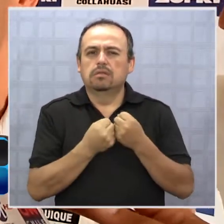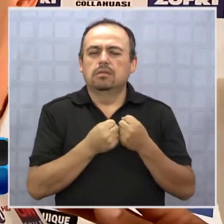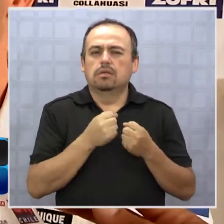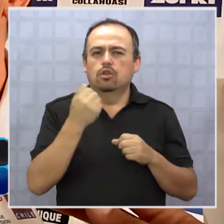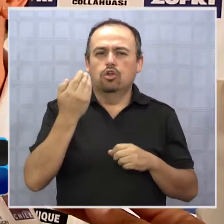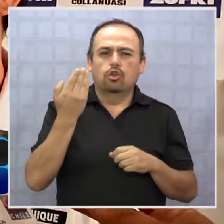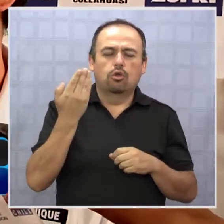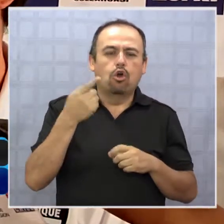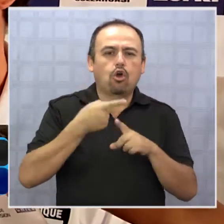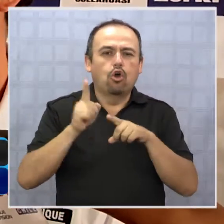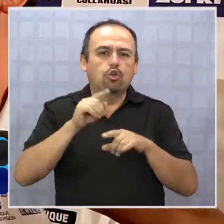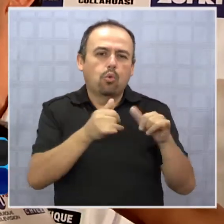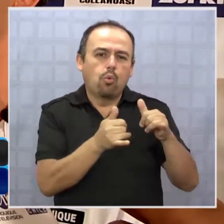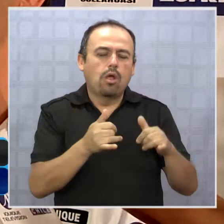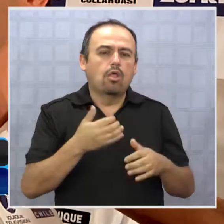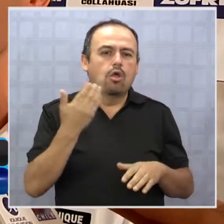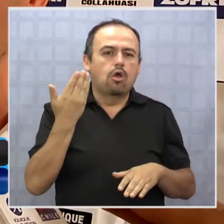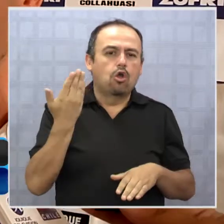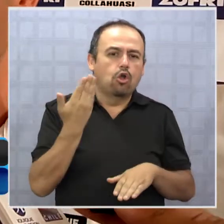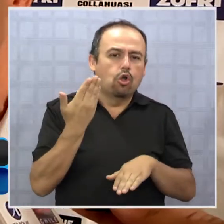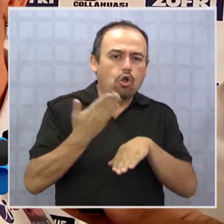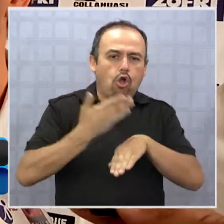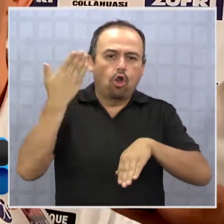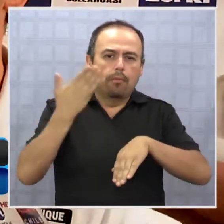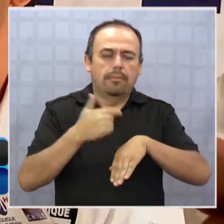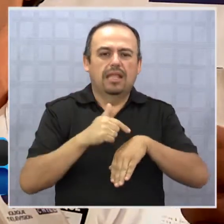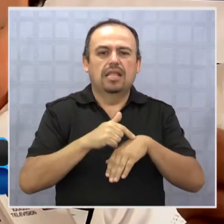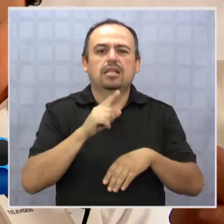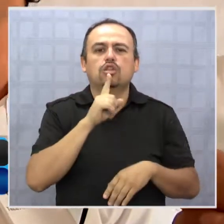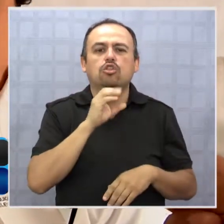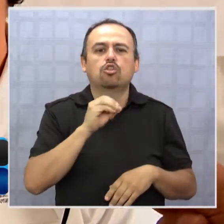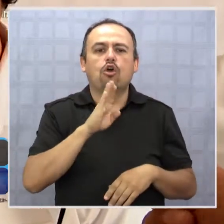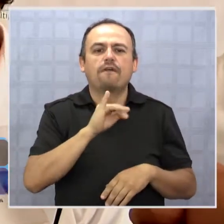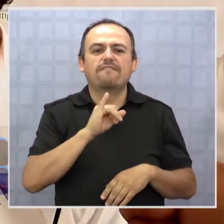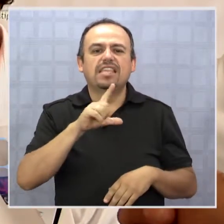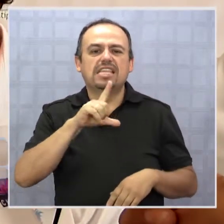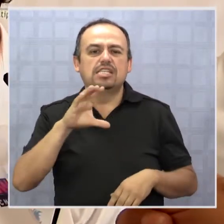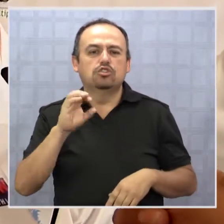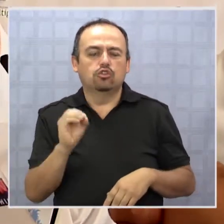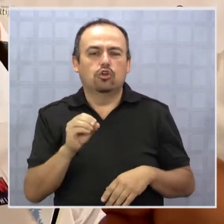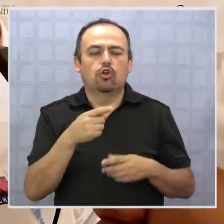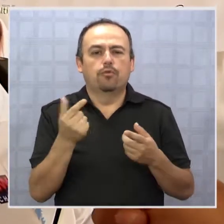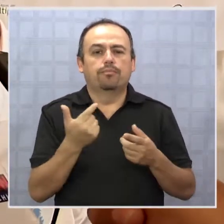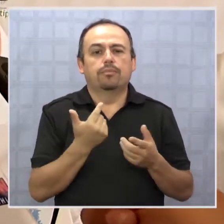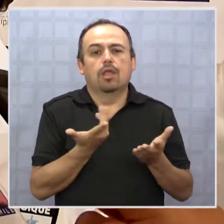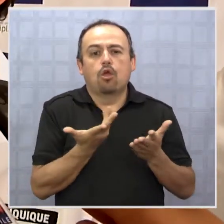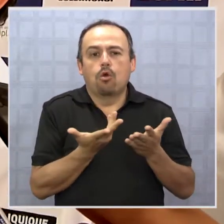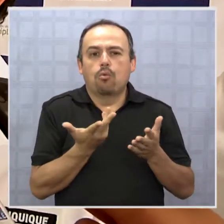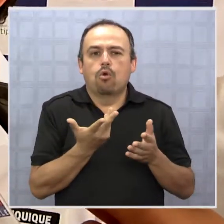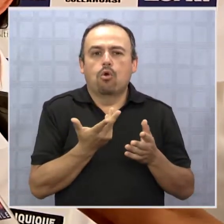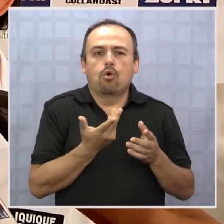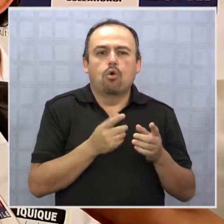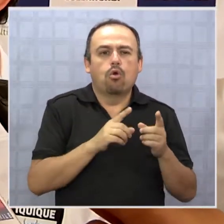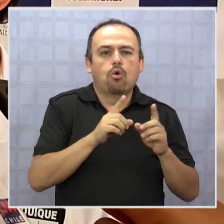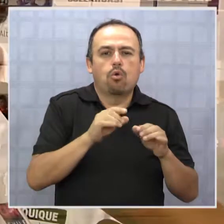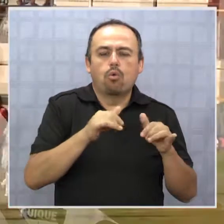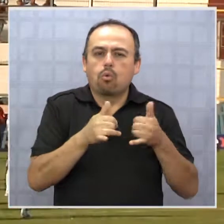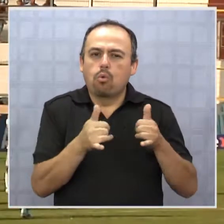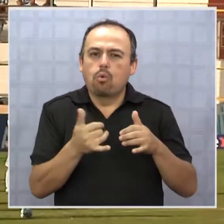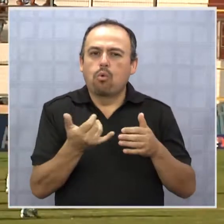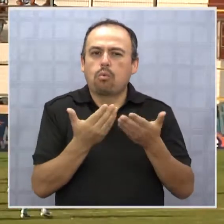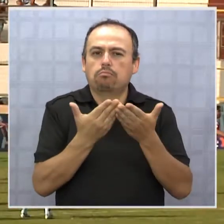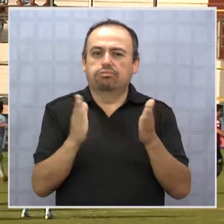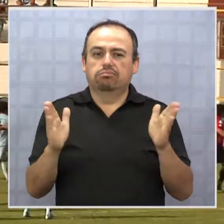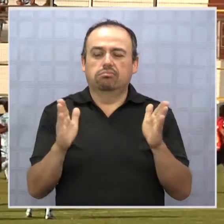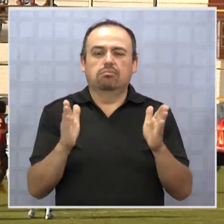Sarabia estaba con un golpe y en el tobillo, y la idea era por ahí modificar de que el